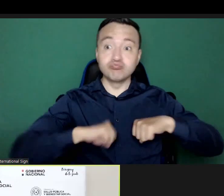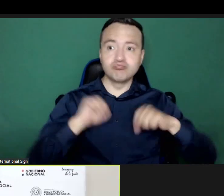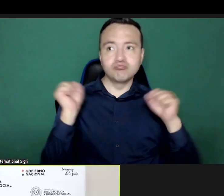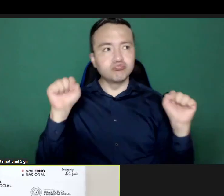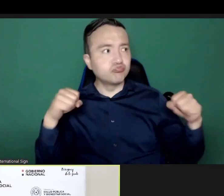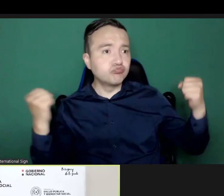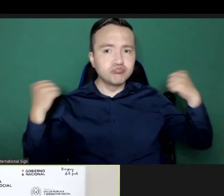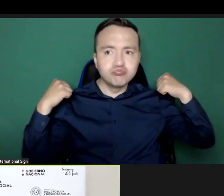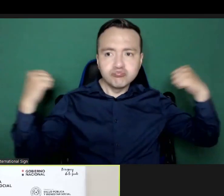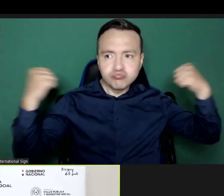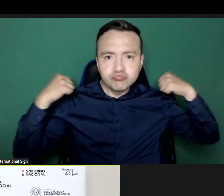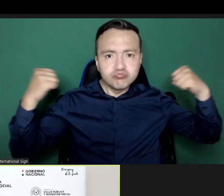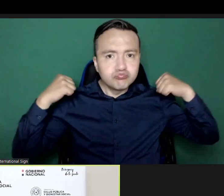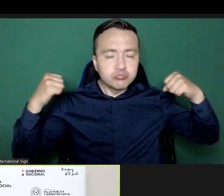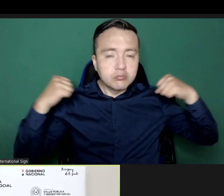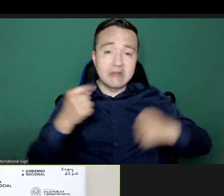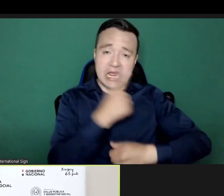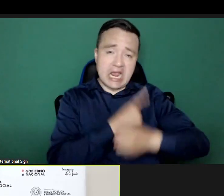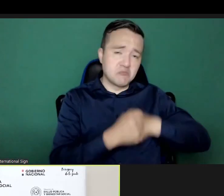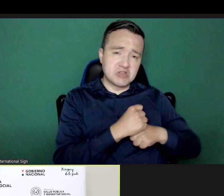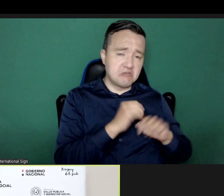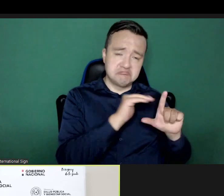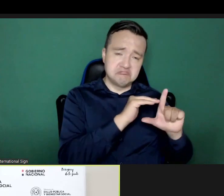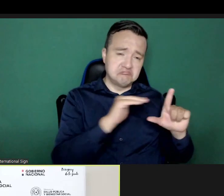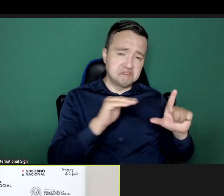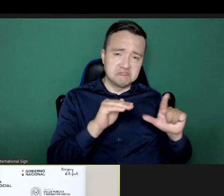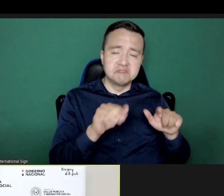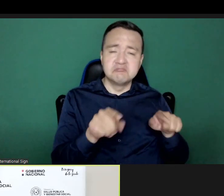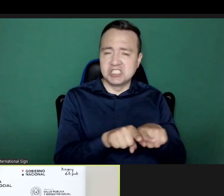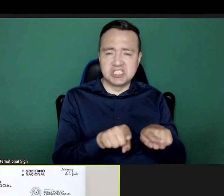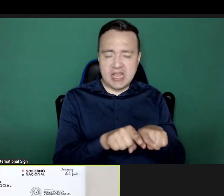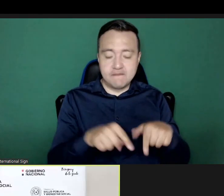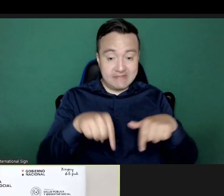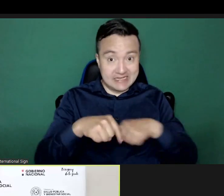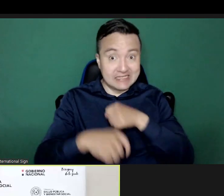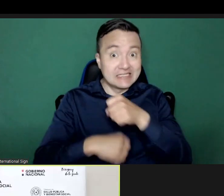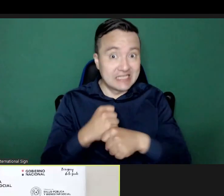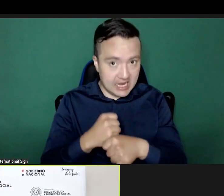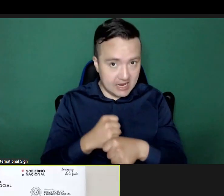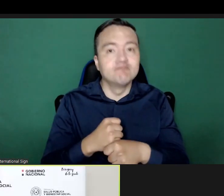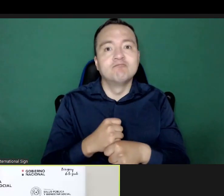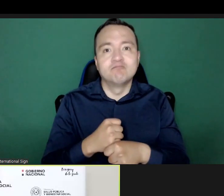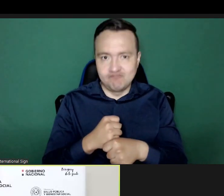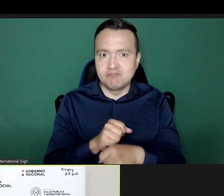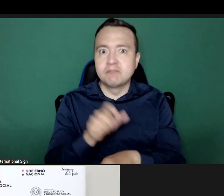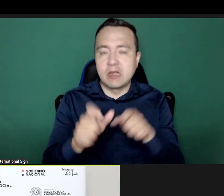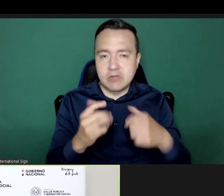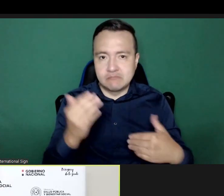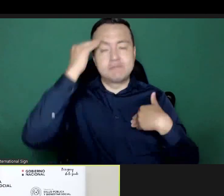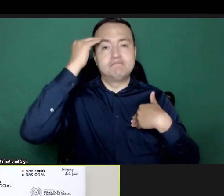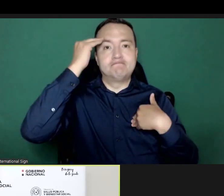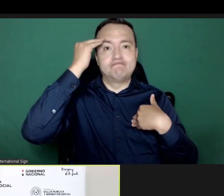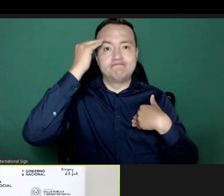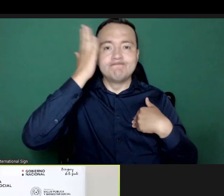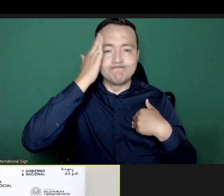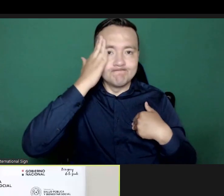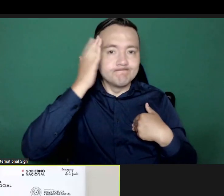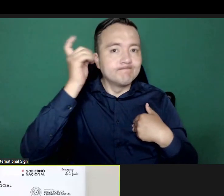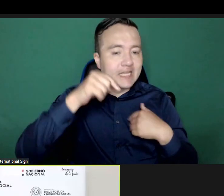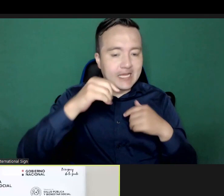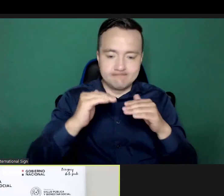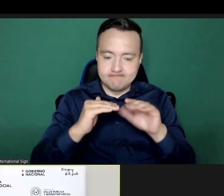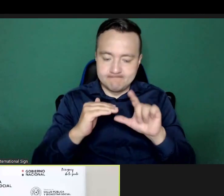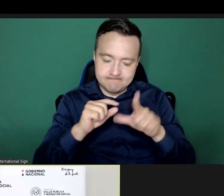los históricos, pero este año sí la gente está tomando en serio la actividad física